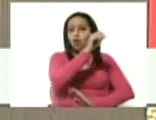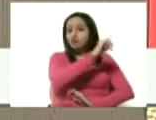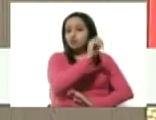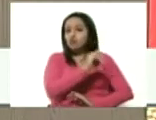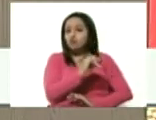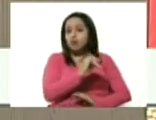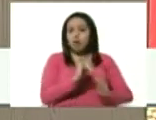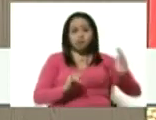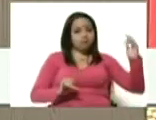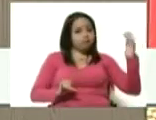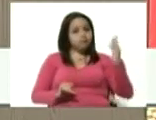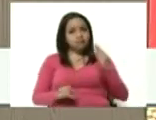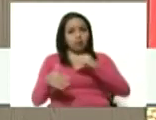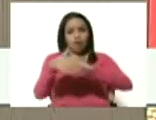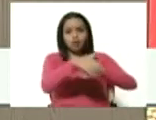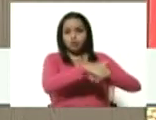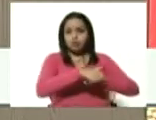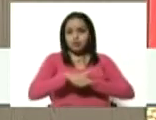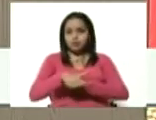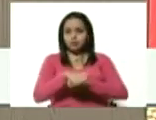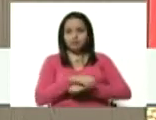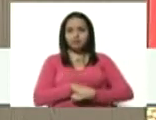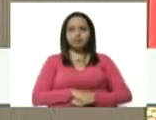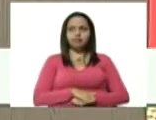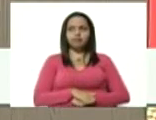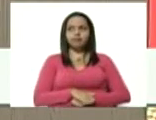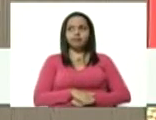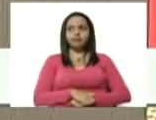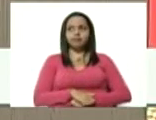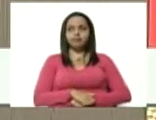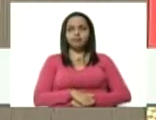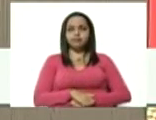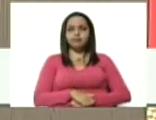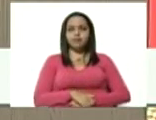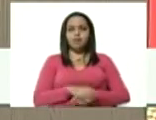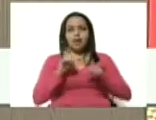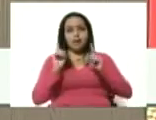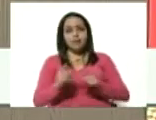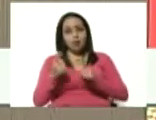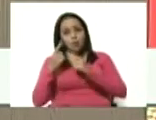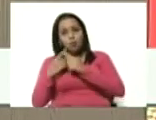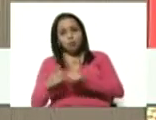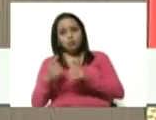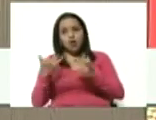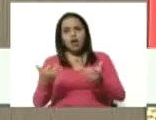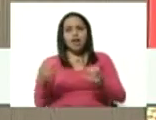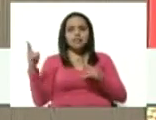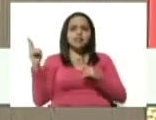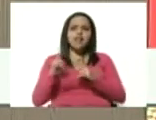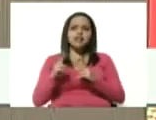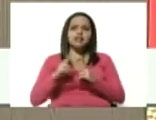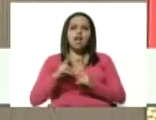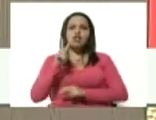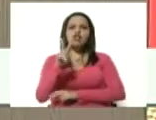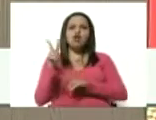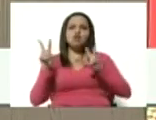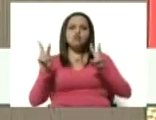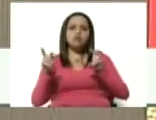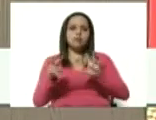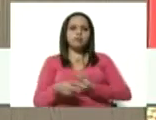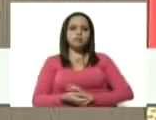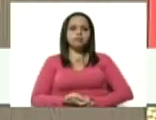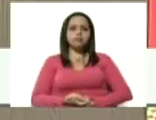del estado Zulia. Igualmente en Occidente, nos vamos al estado Táchira, hay 2 nuevos casos